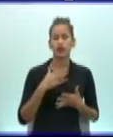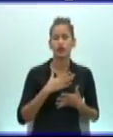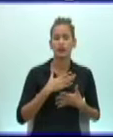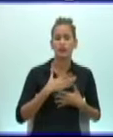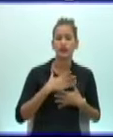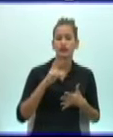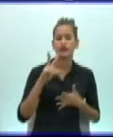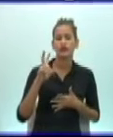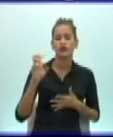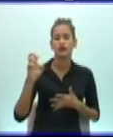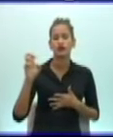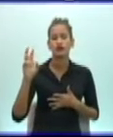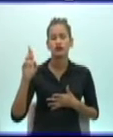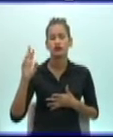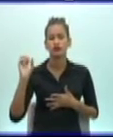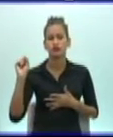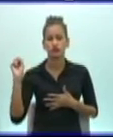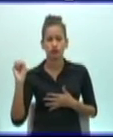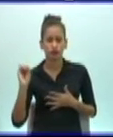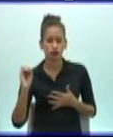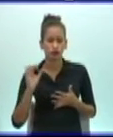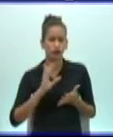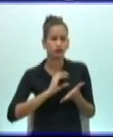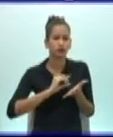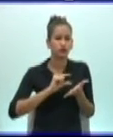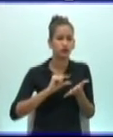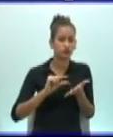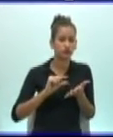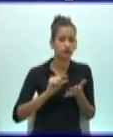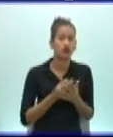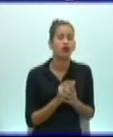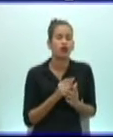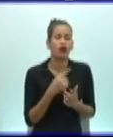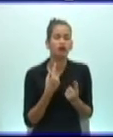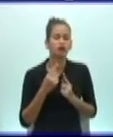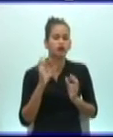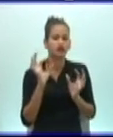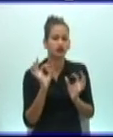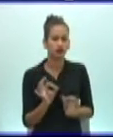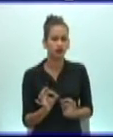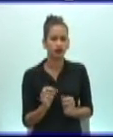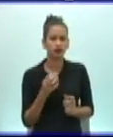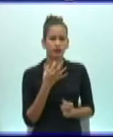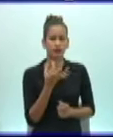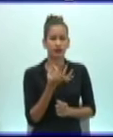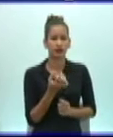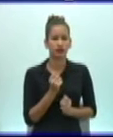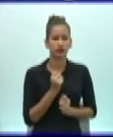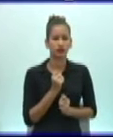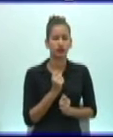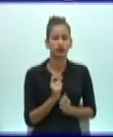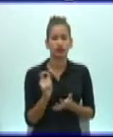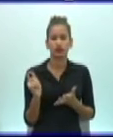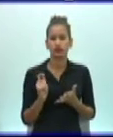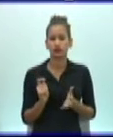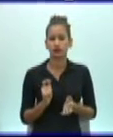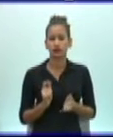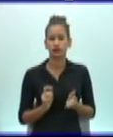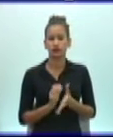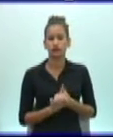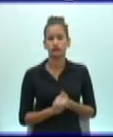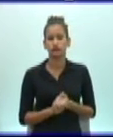real que nos está queriendo explicar el autor. Y el surtidor es también algo